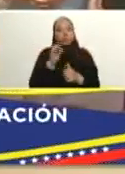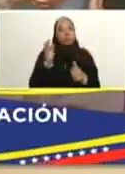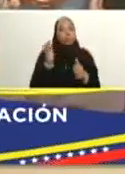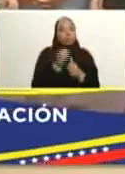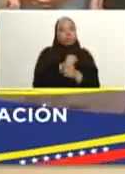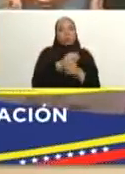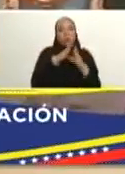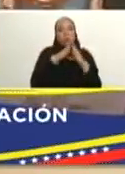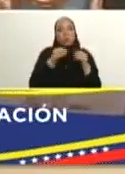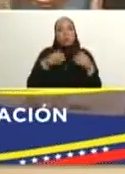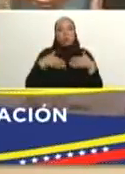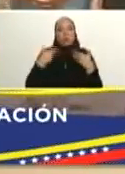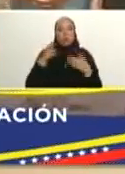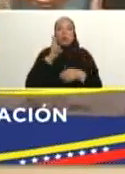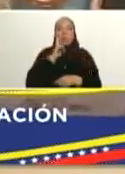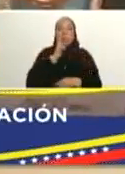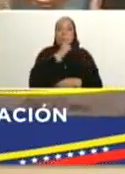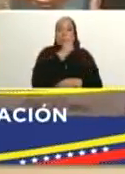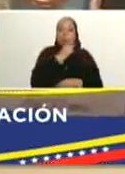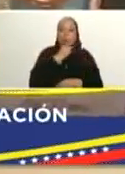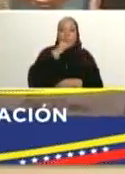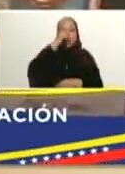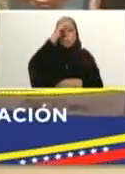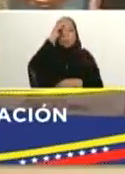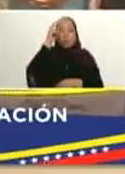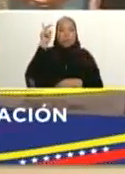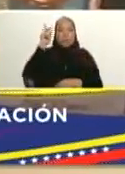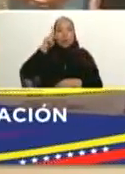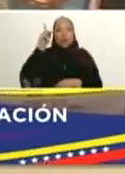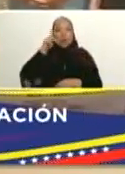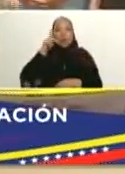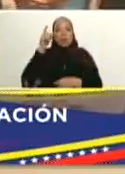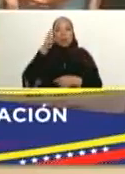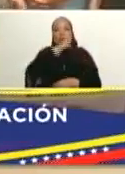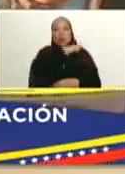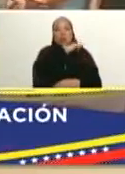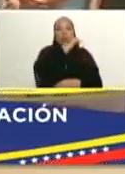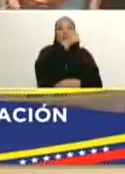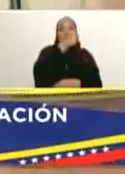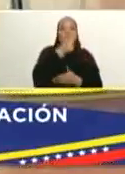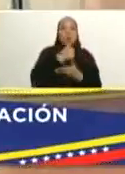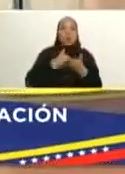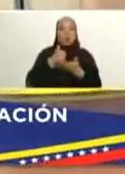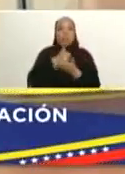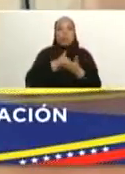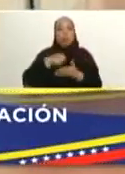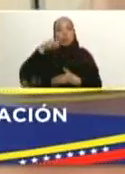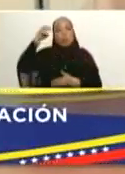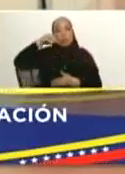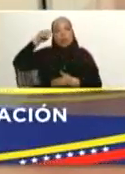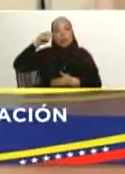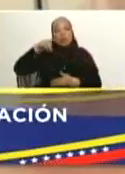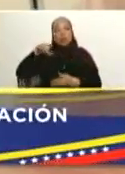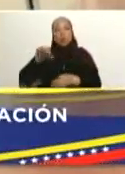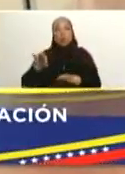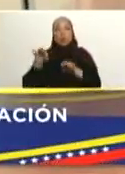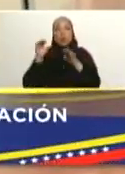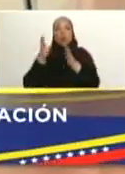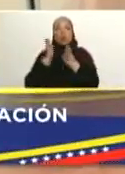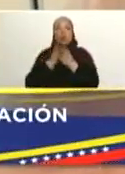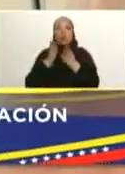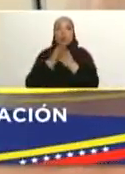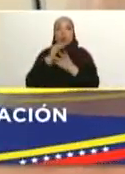hoy, padres, madres, representantes, maestros y directivos. Hoy específicamente en la escuela Juan Escalona,